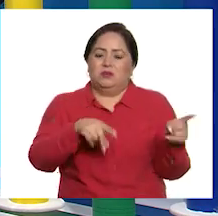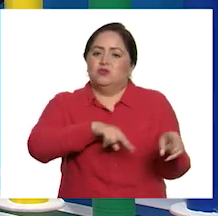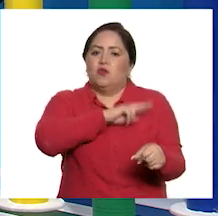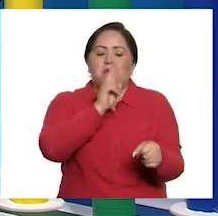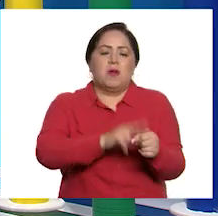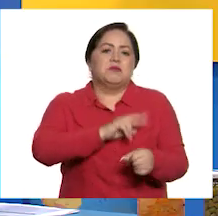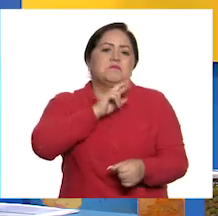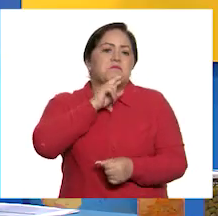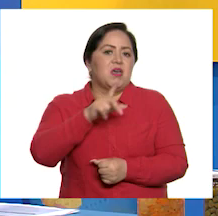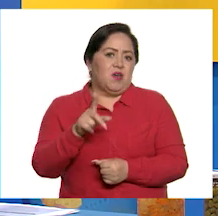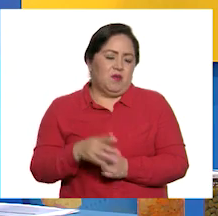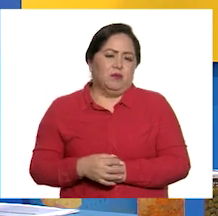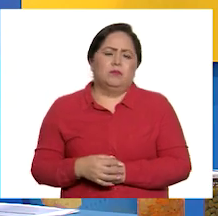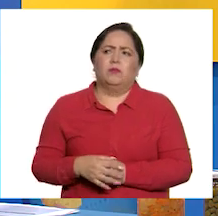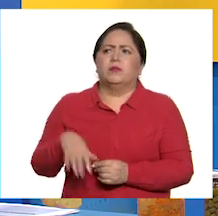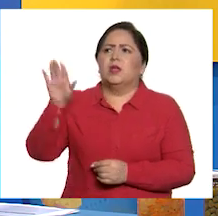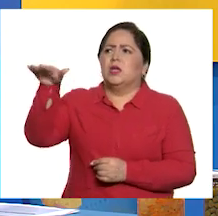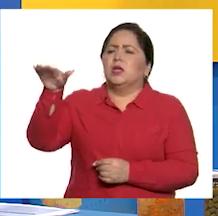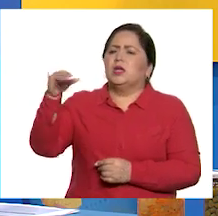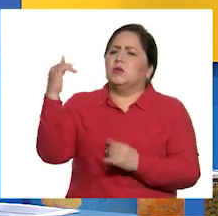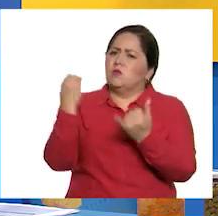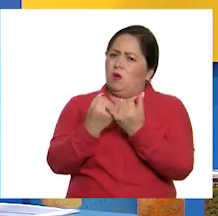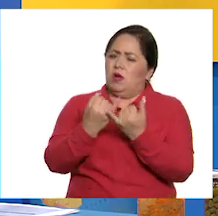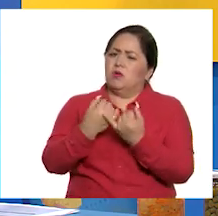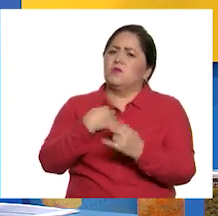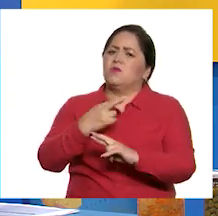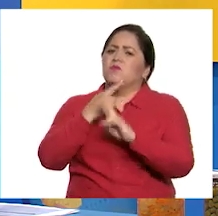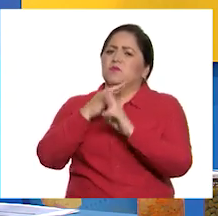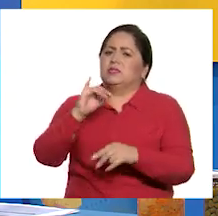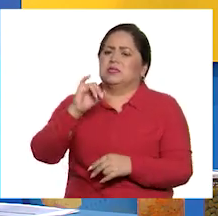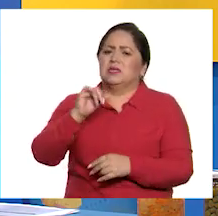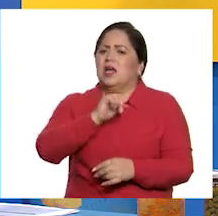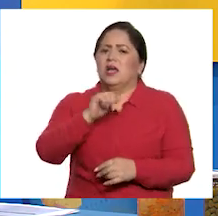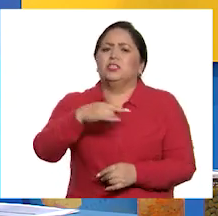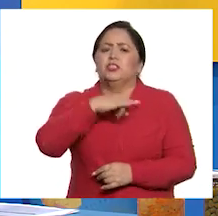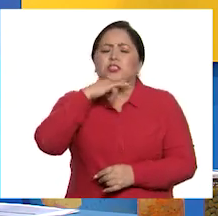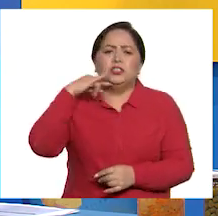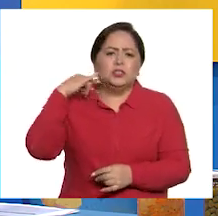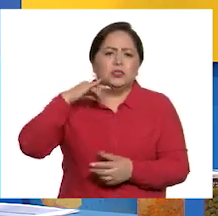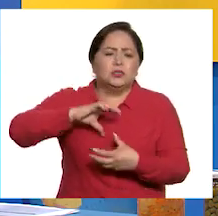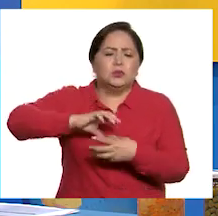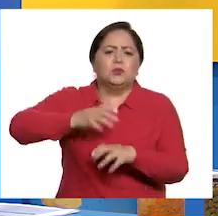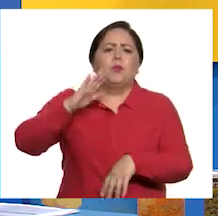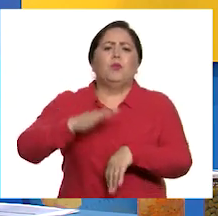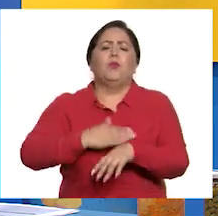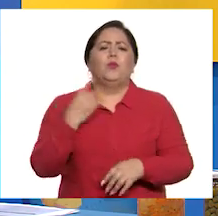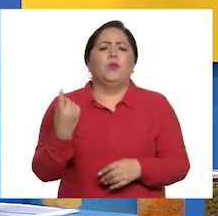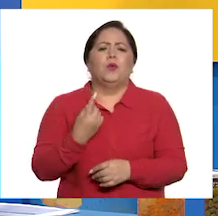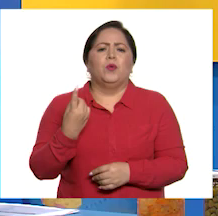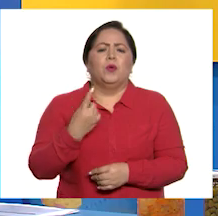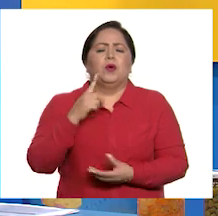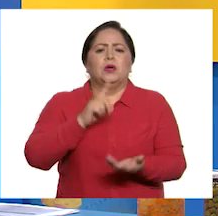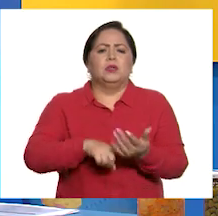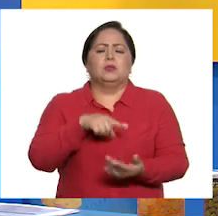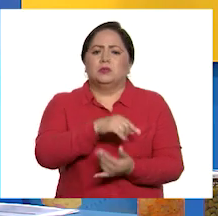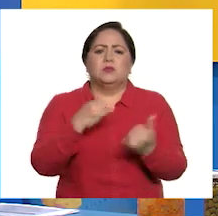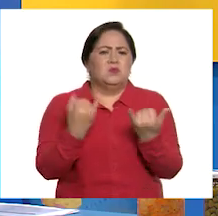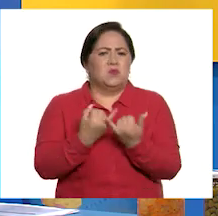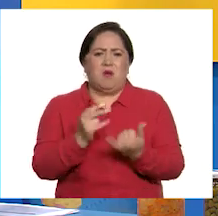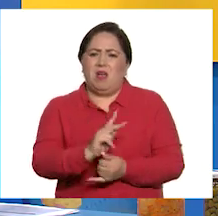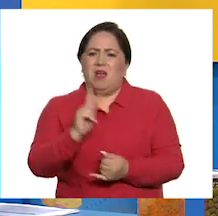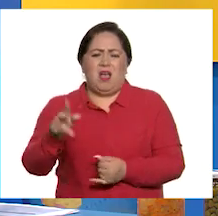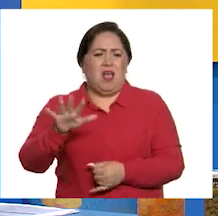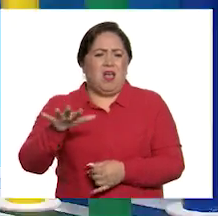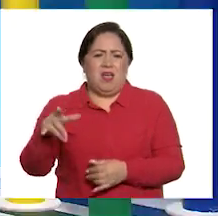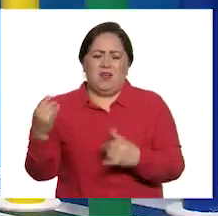frescas. Maestro, ¿sí? También respondí a un sí a la técnica de los chiles en escabeche porque es un proceso similar al